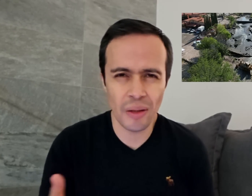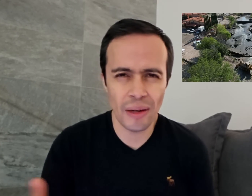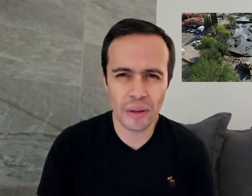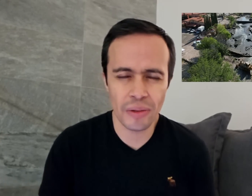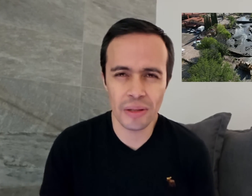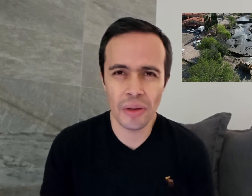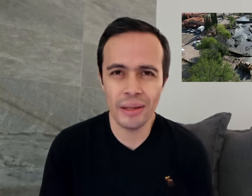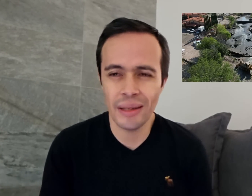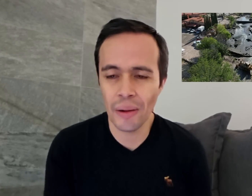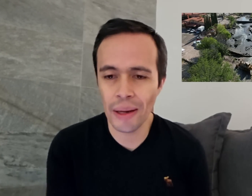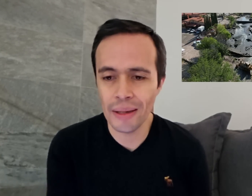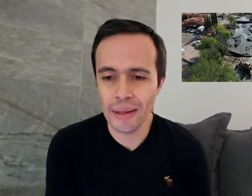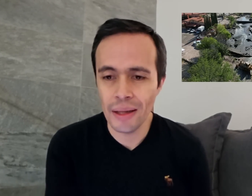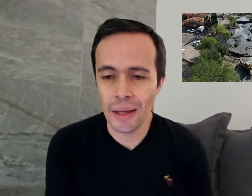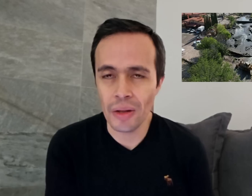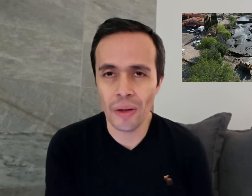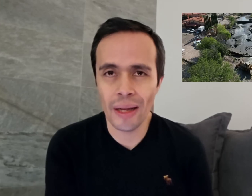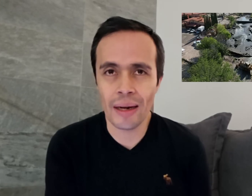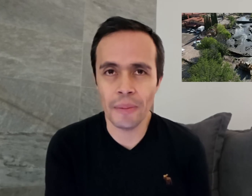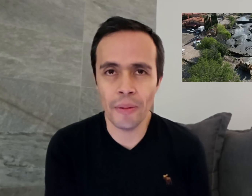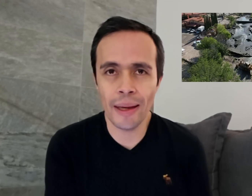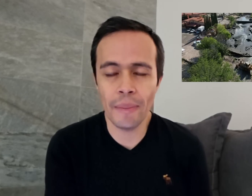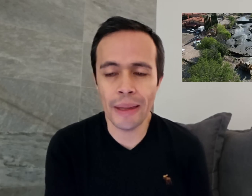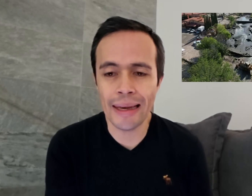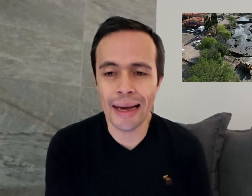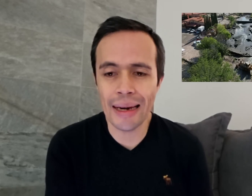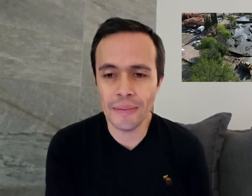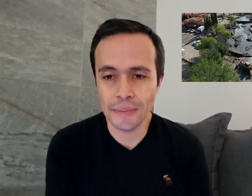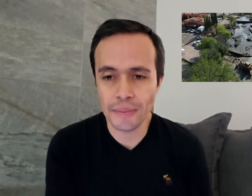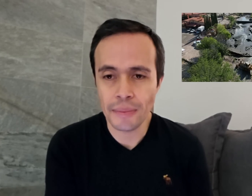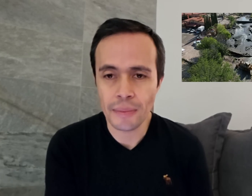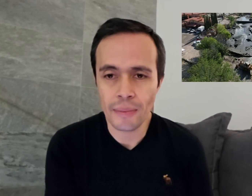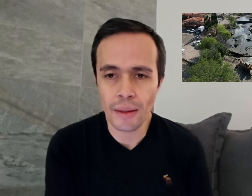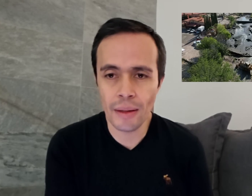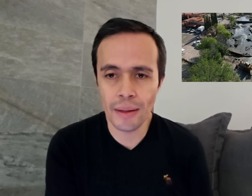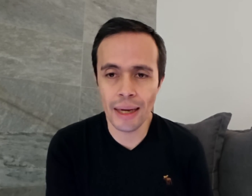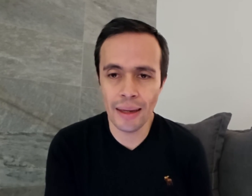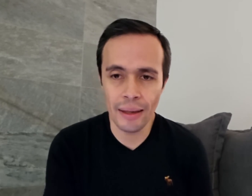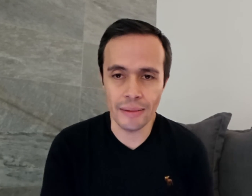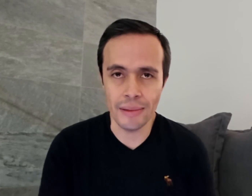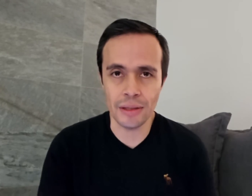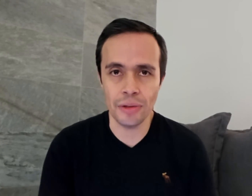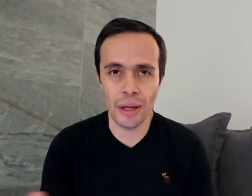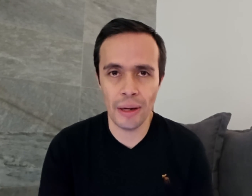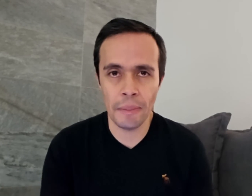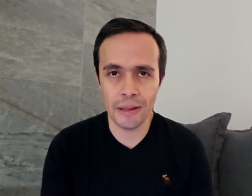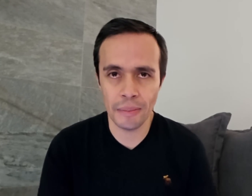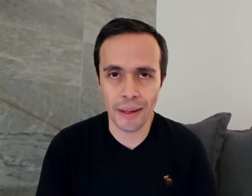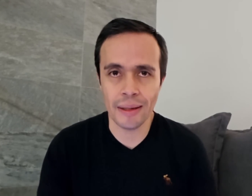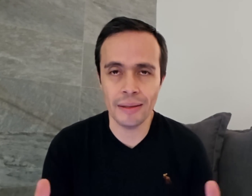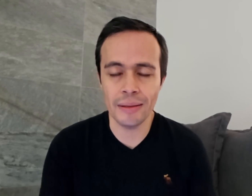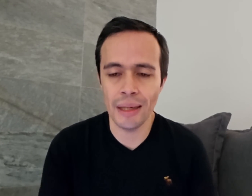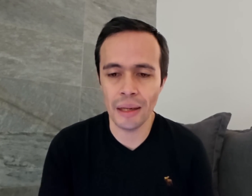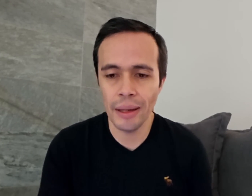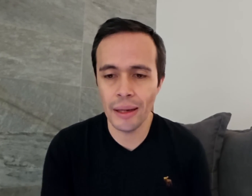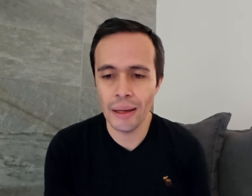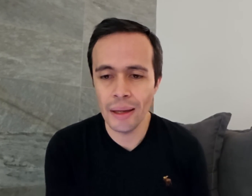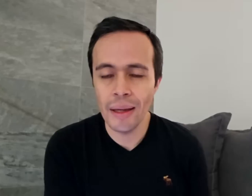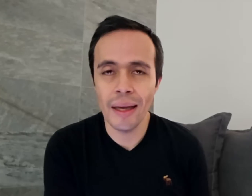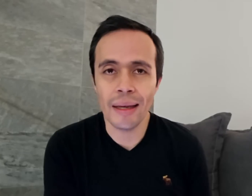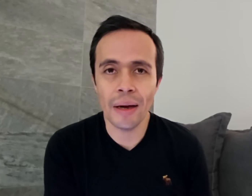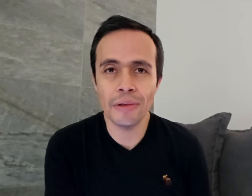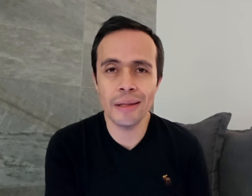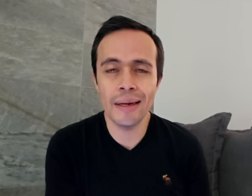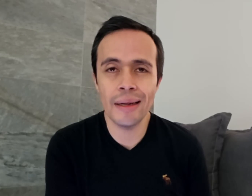está revisando las concesiones de agua en toda la República Mexicana. Ya le destruyeron la presa para que se